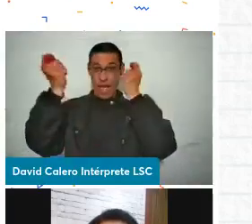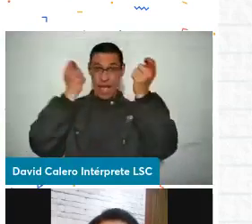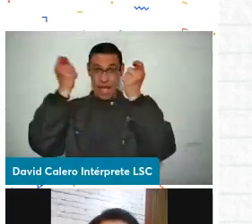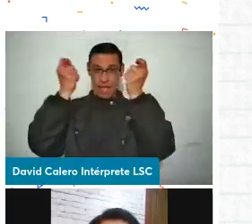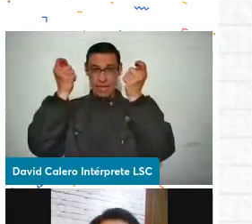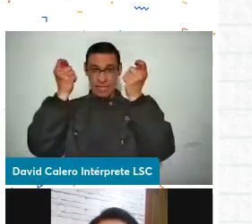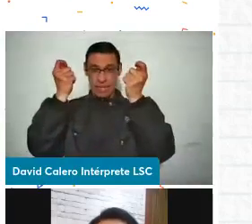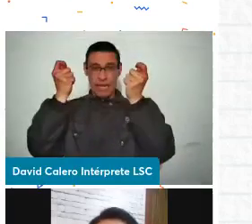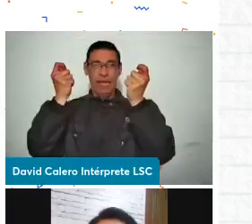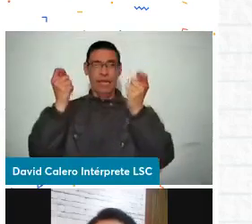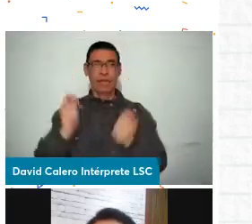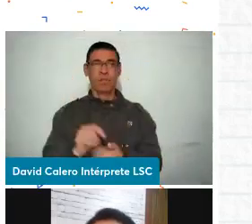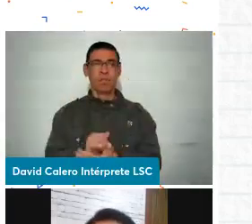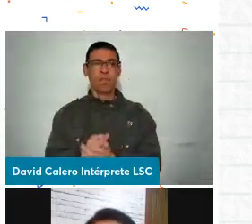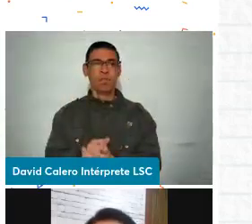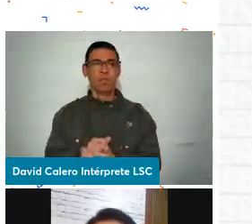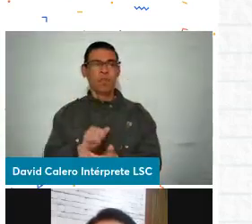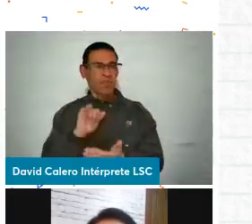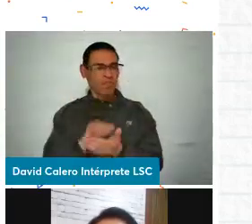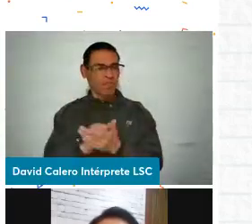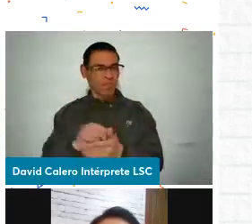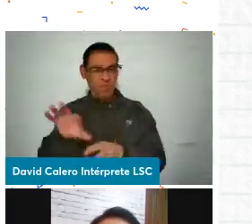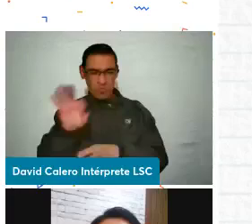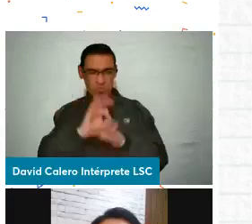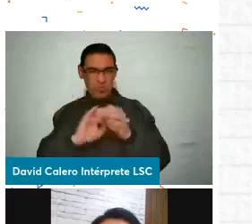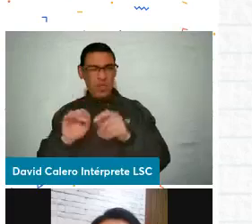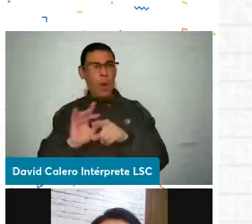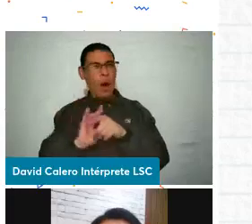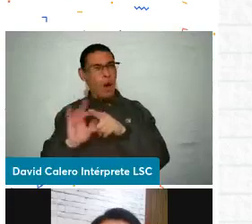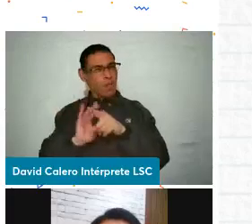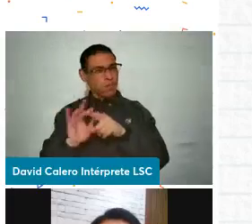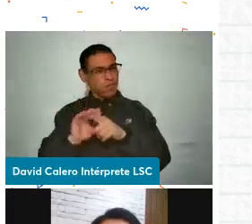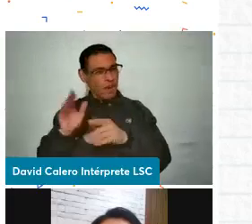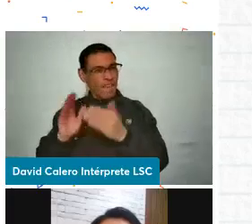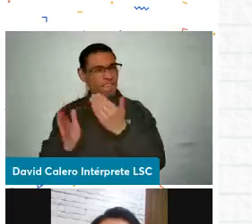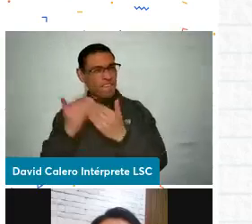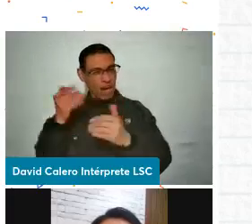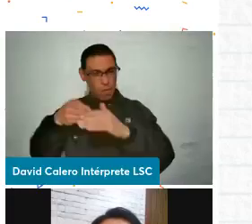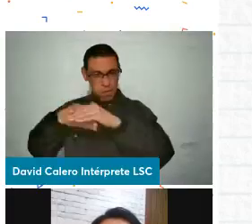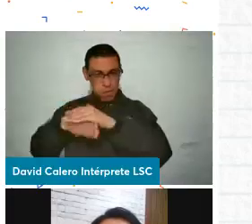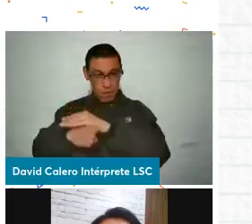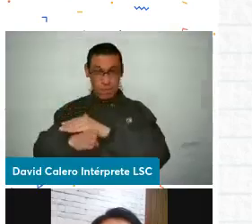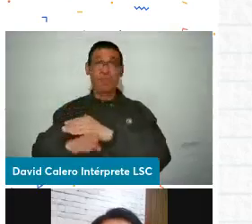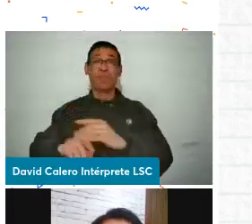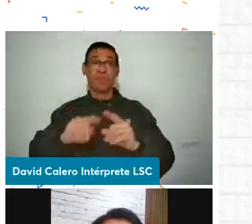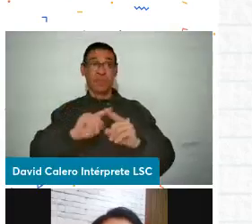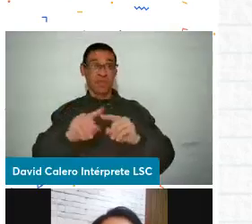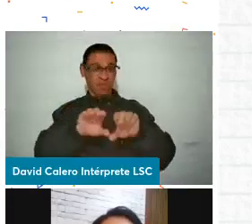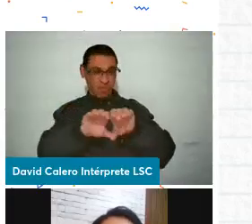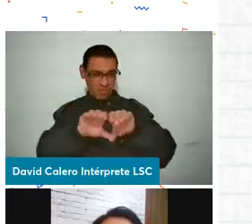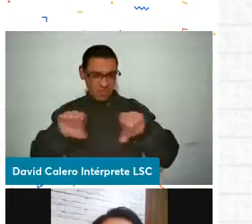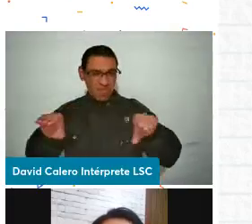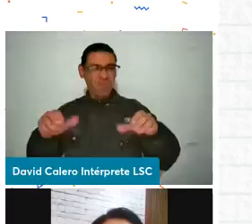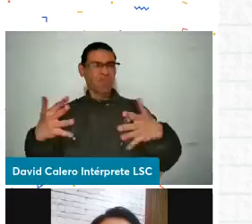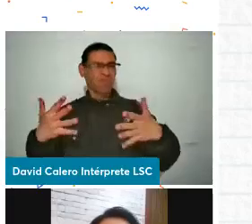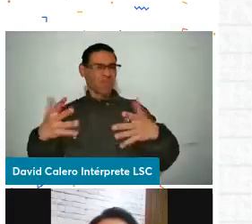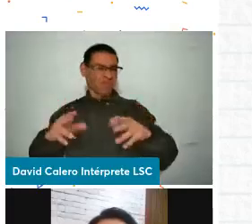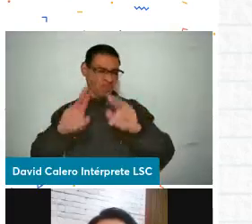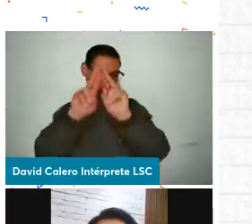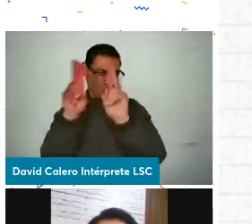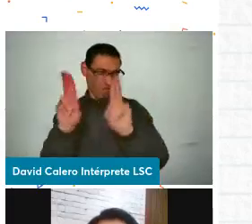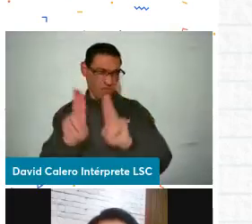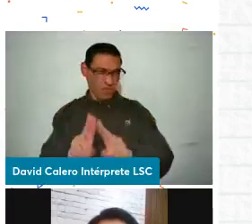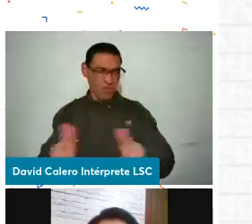siguiente: seleccionar aplicaciones accesibles. En las plataformas, en la red, encontramos